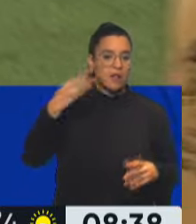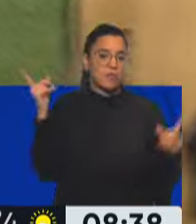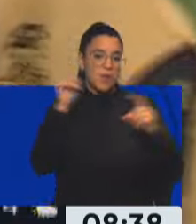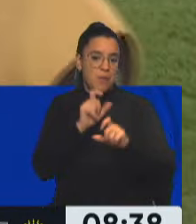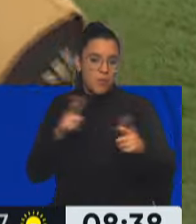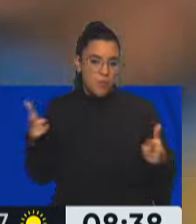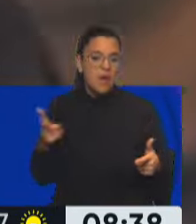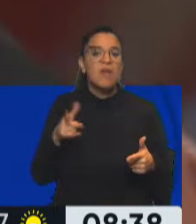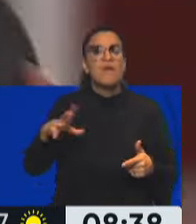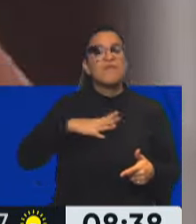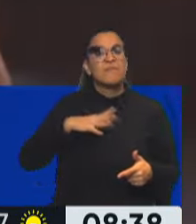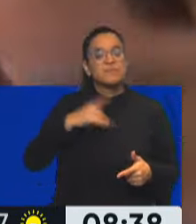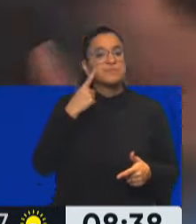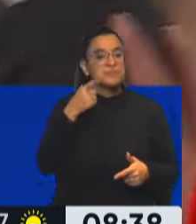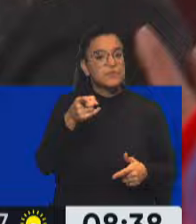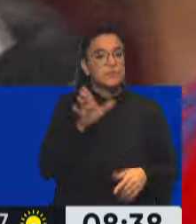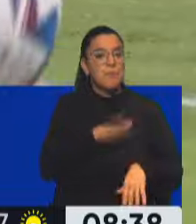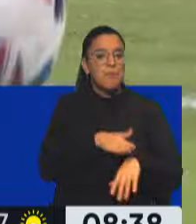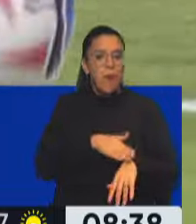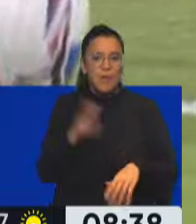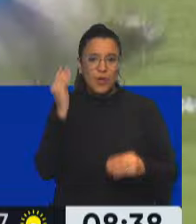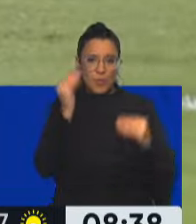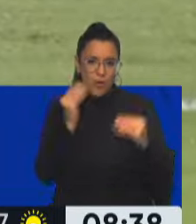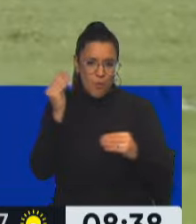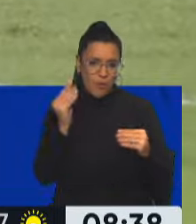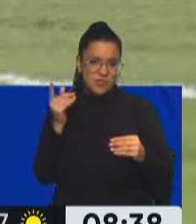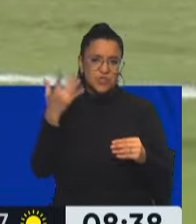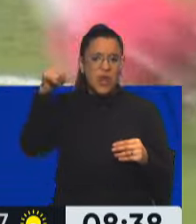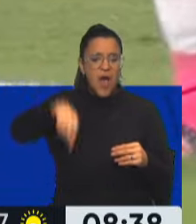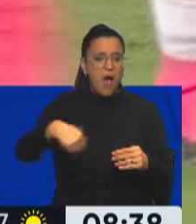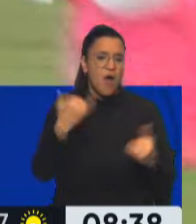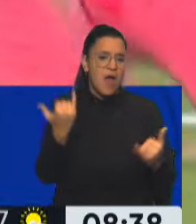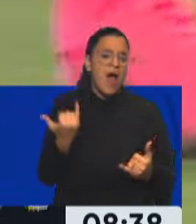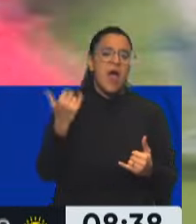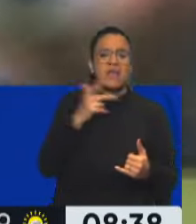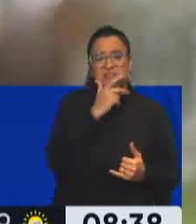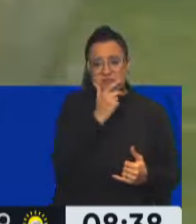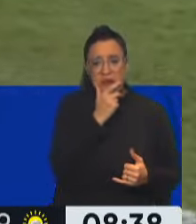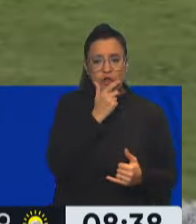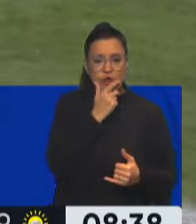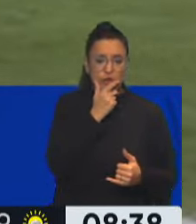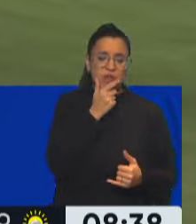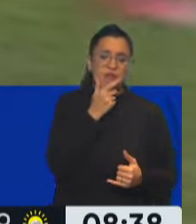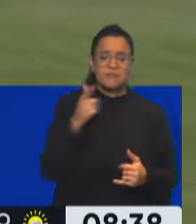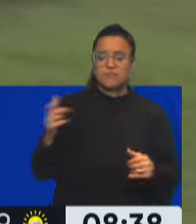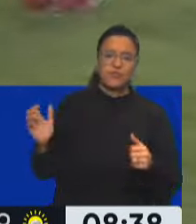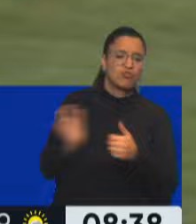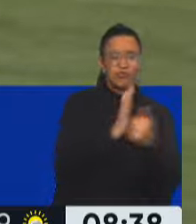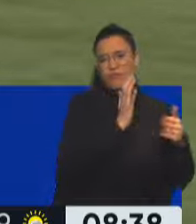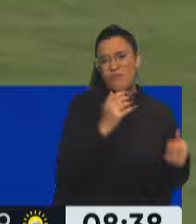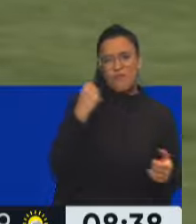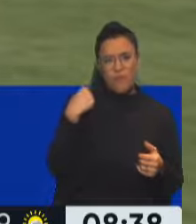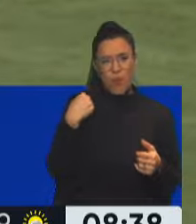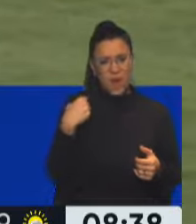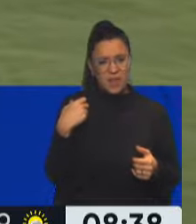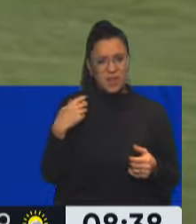inconvenientes. Todavía resta saber. Ahí una de las preocupaciones que seguramente en estas horas tiene Lionel Scaloni. Este topetazo tan fuerte que